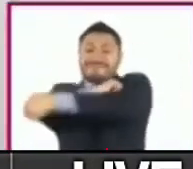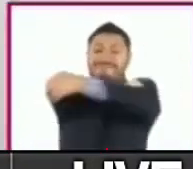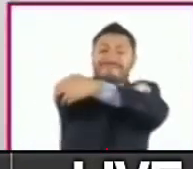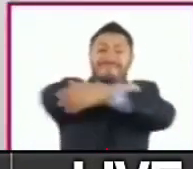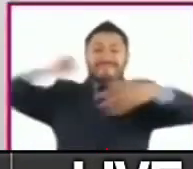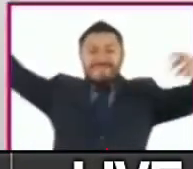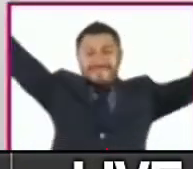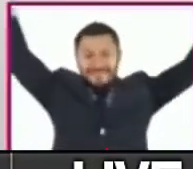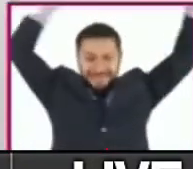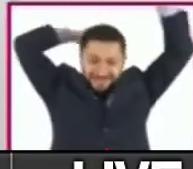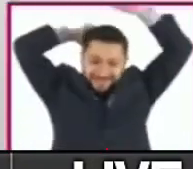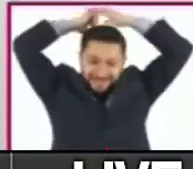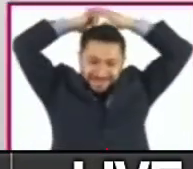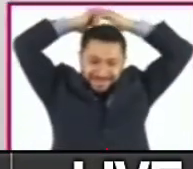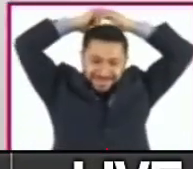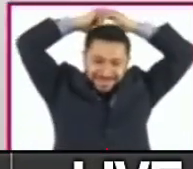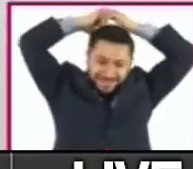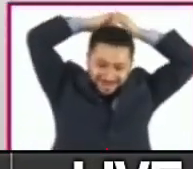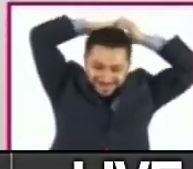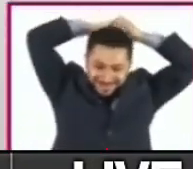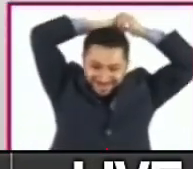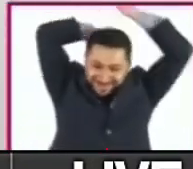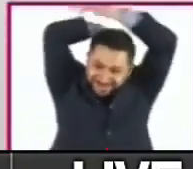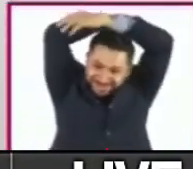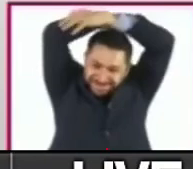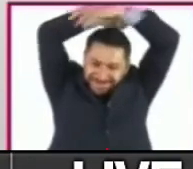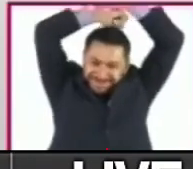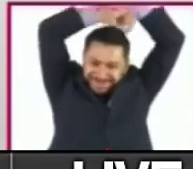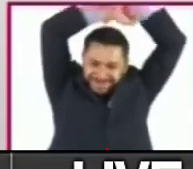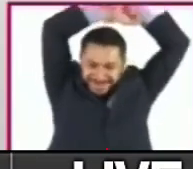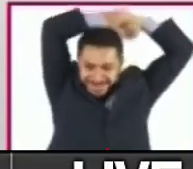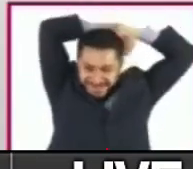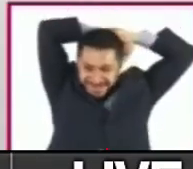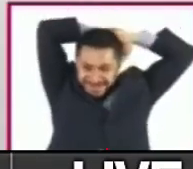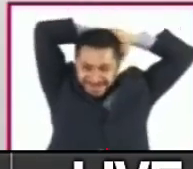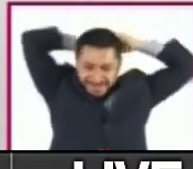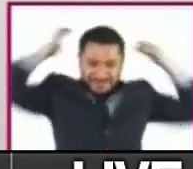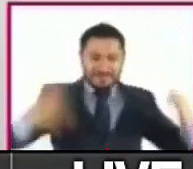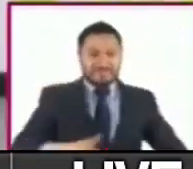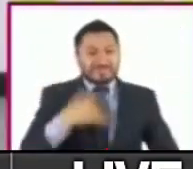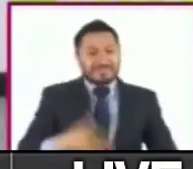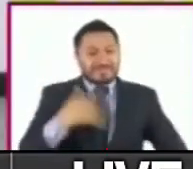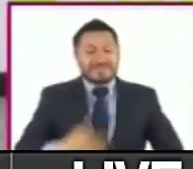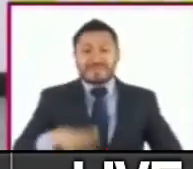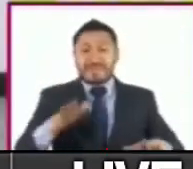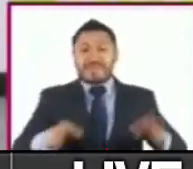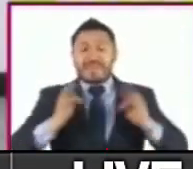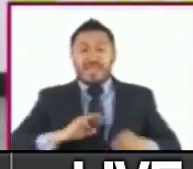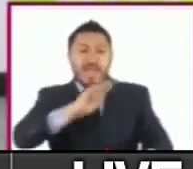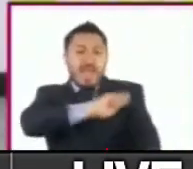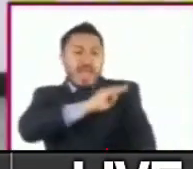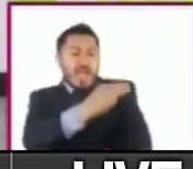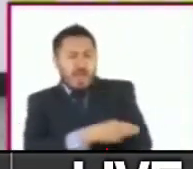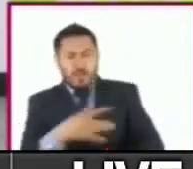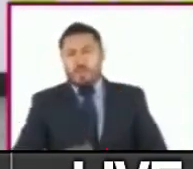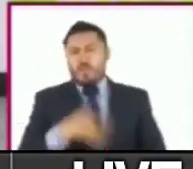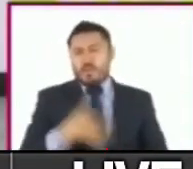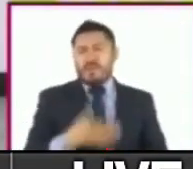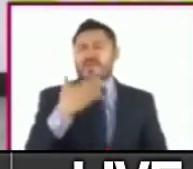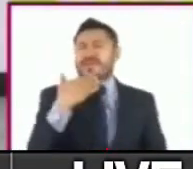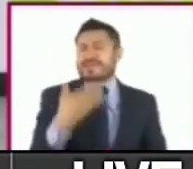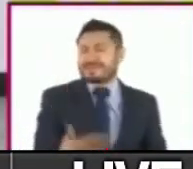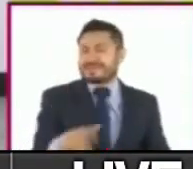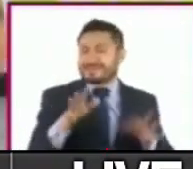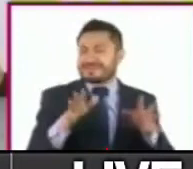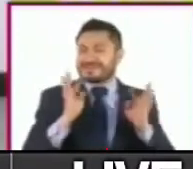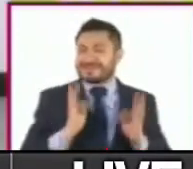Ahí me quedo unos segundos disfrutando, sintiendo cómo se relaja mis músculos. Cambio